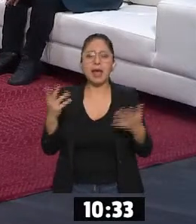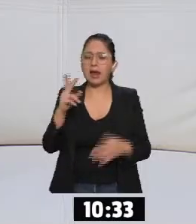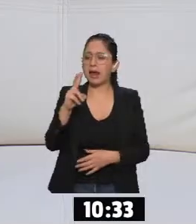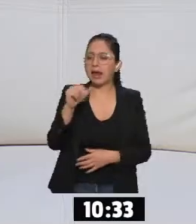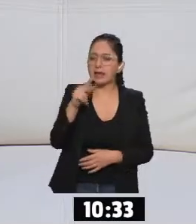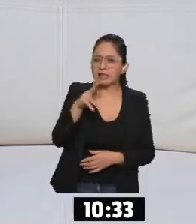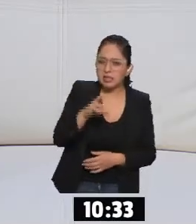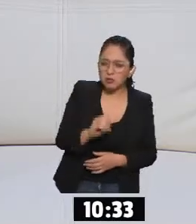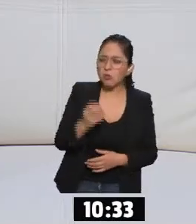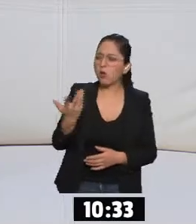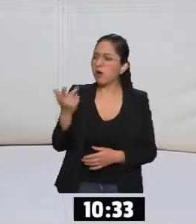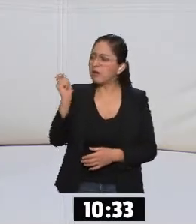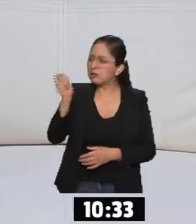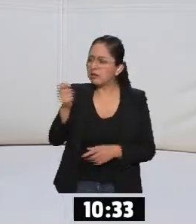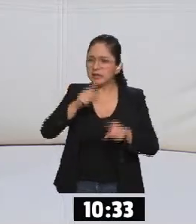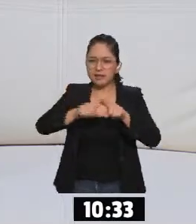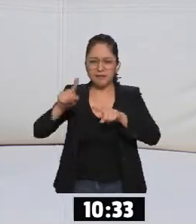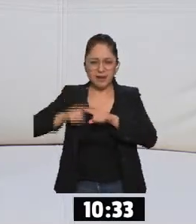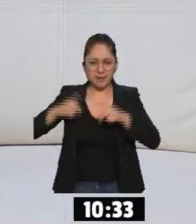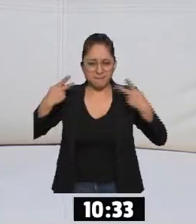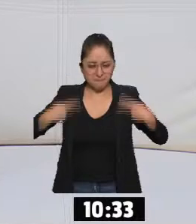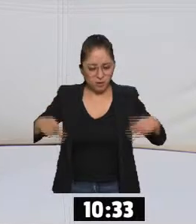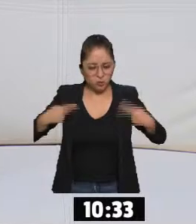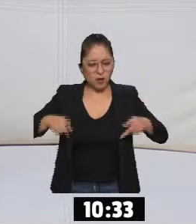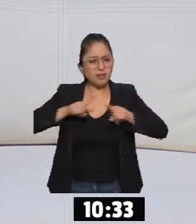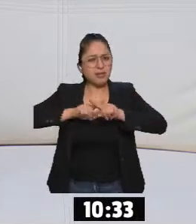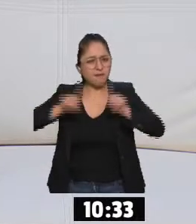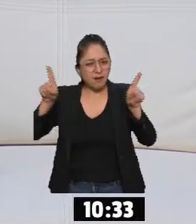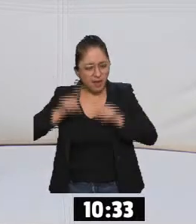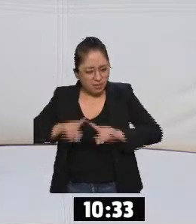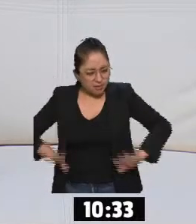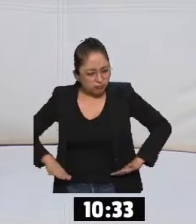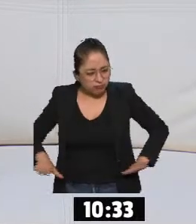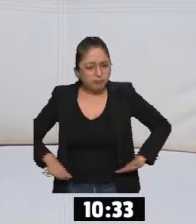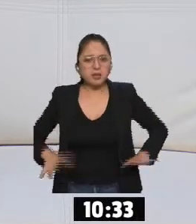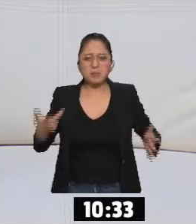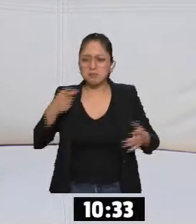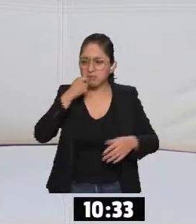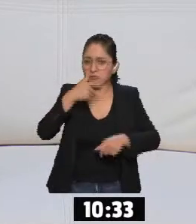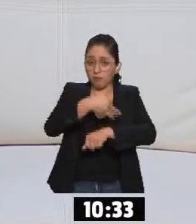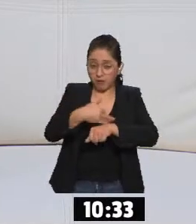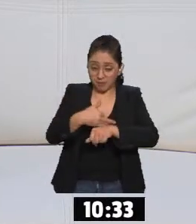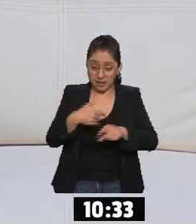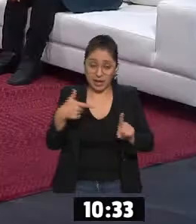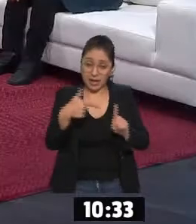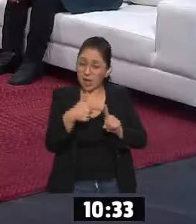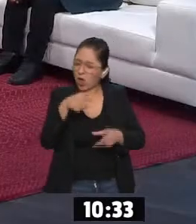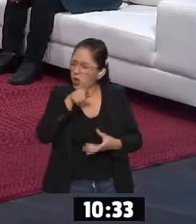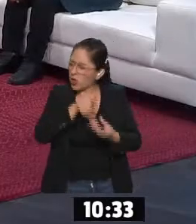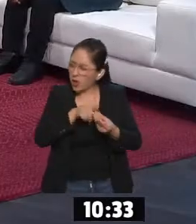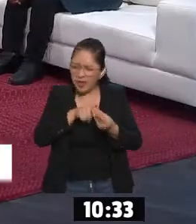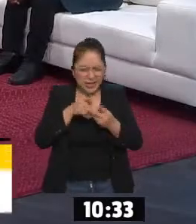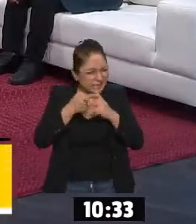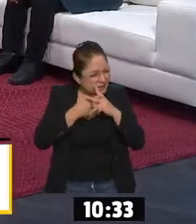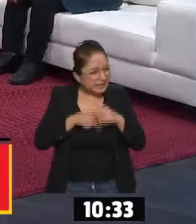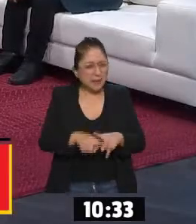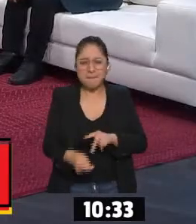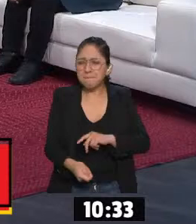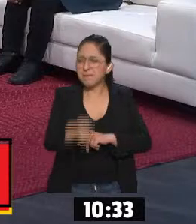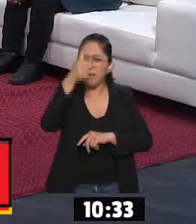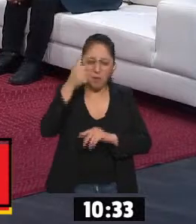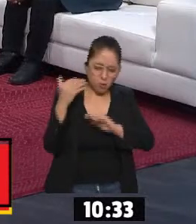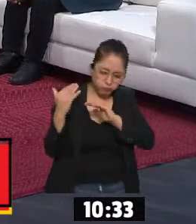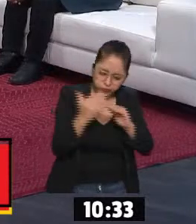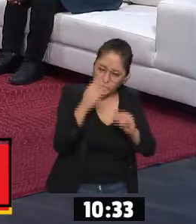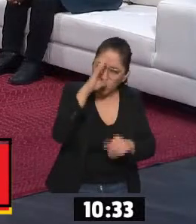diversidad, en la familia, en tu... Pero hay que empezar de la familia, ¿cierto, Leticia? Sí, los círculos más cercanos. Y hacer